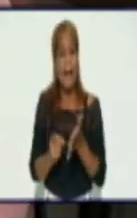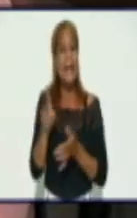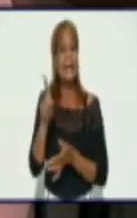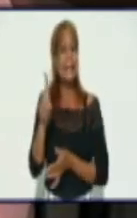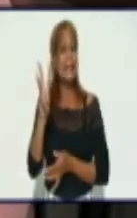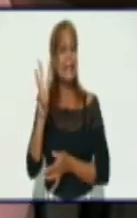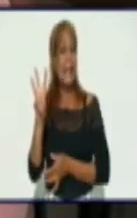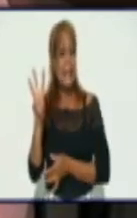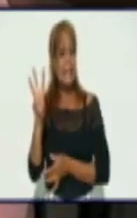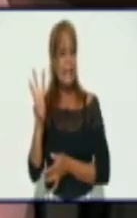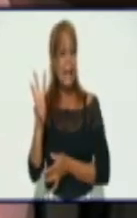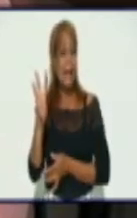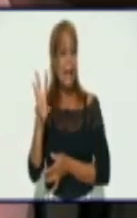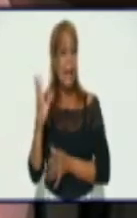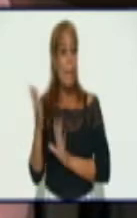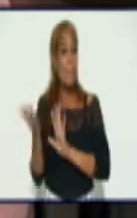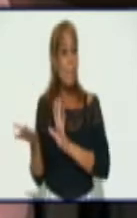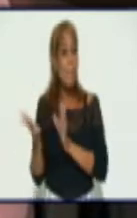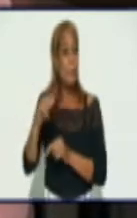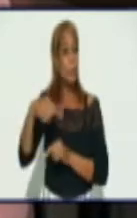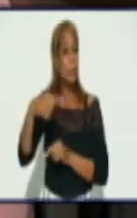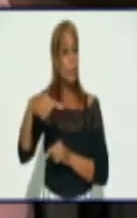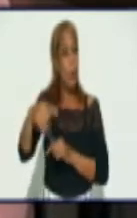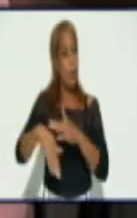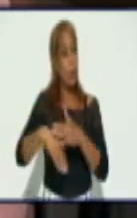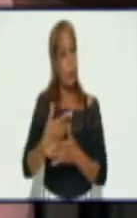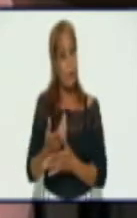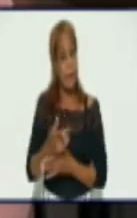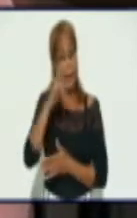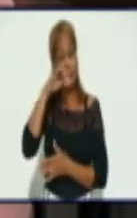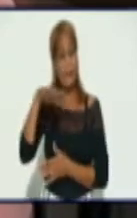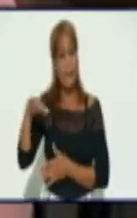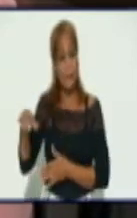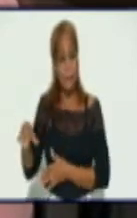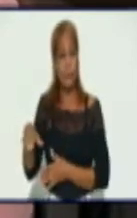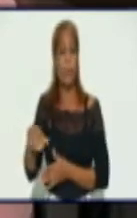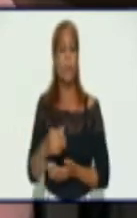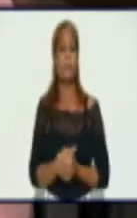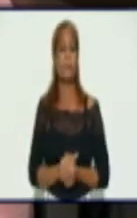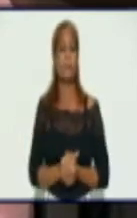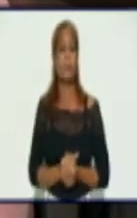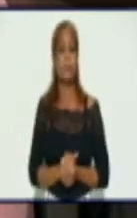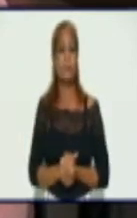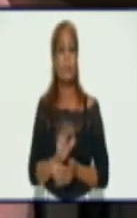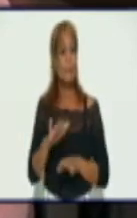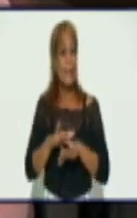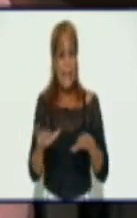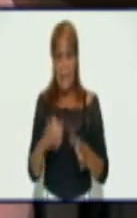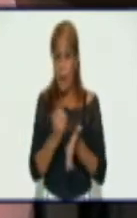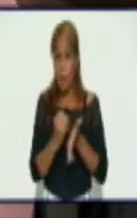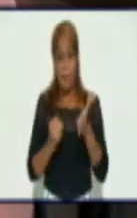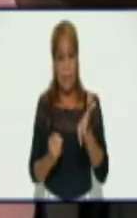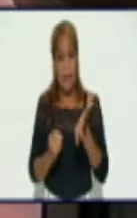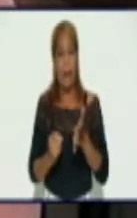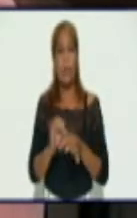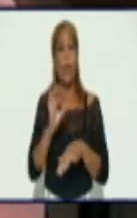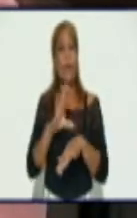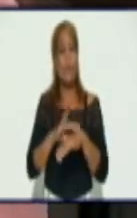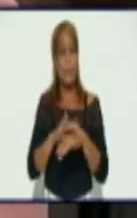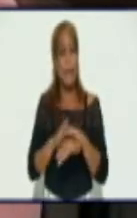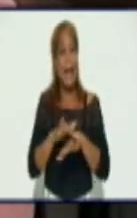promedio diario el número de pacientes en esta edad que han estado notificados con la enfermedad. Ya llegan